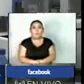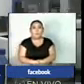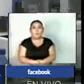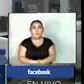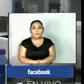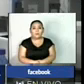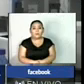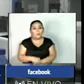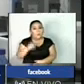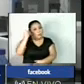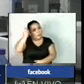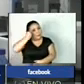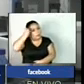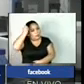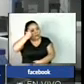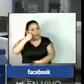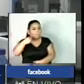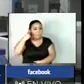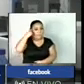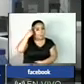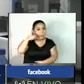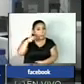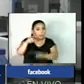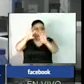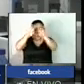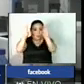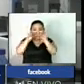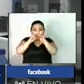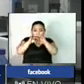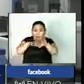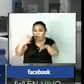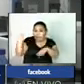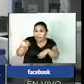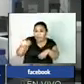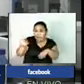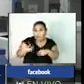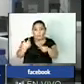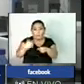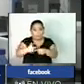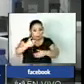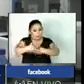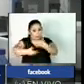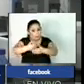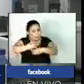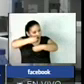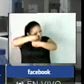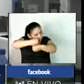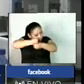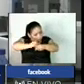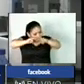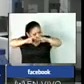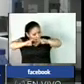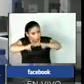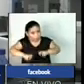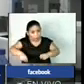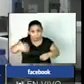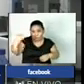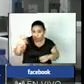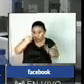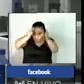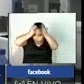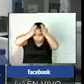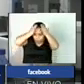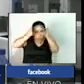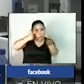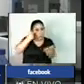en nuestra opinión aunque haya una pandemia y la situación sea muy urgente el desarrollo de una vacuna debe basarse en principios científicos